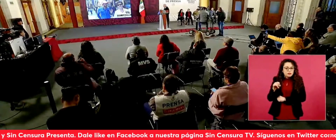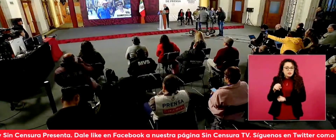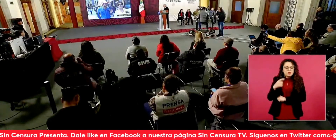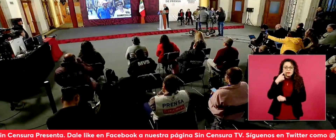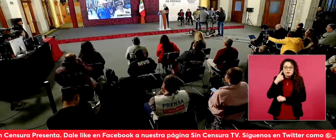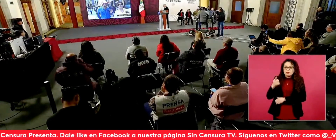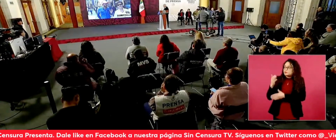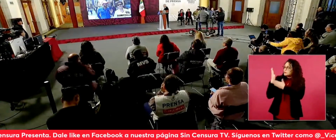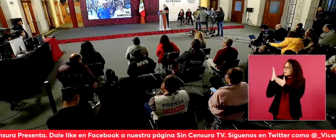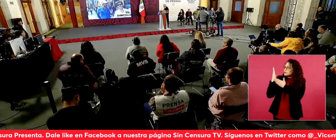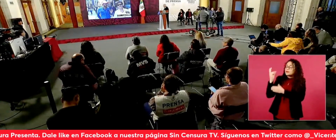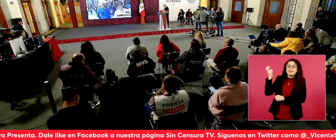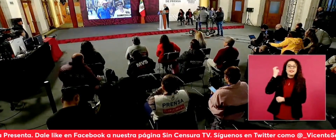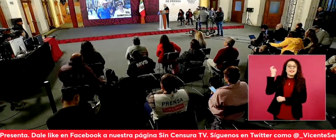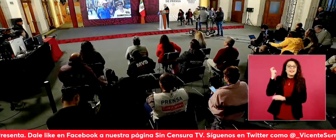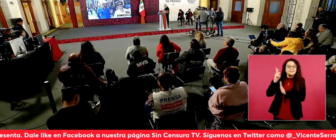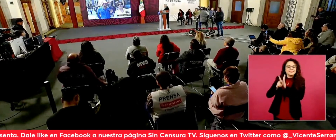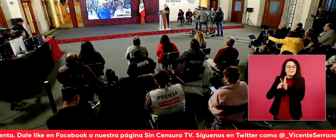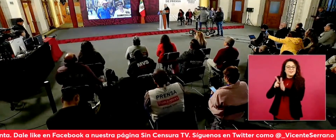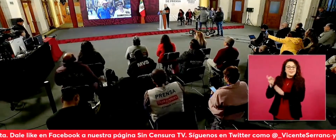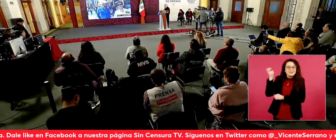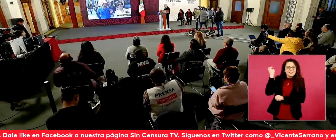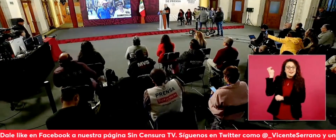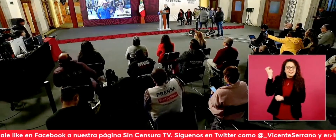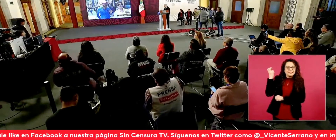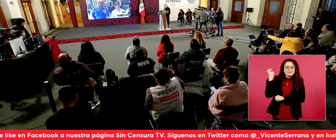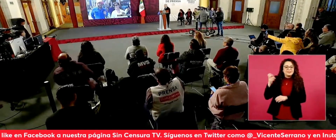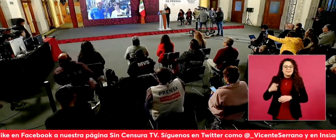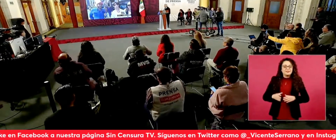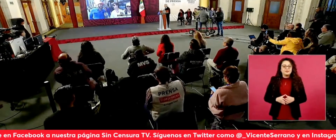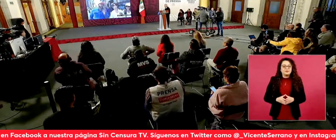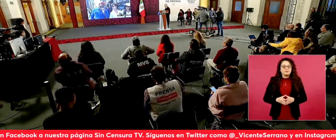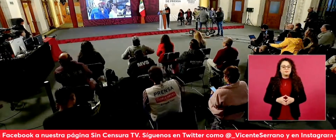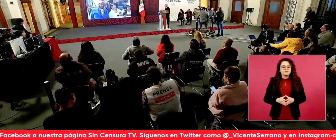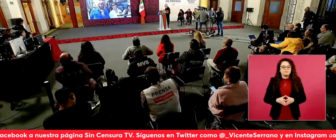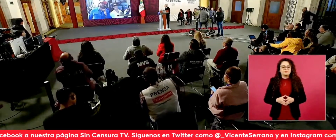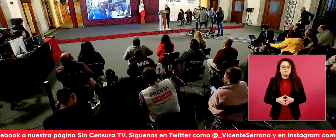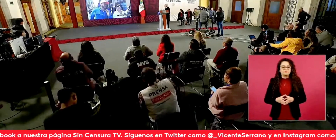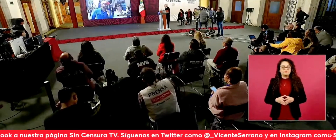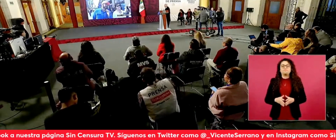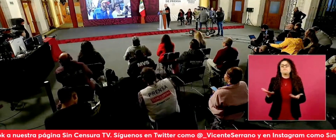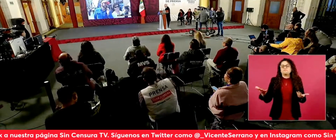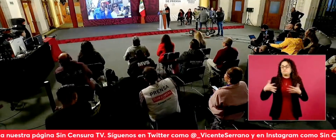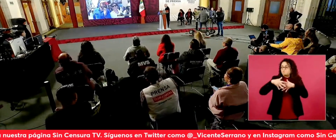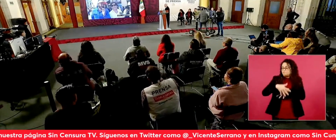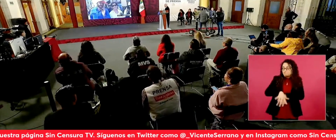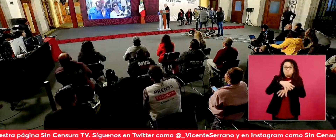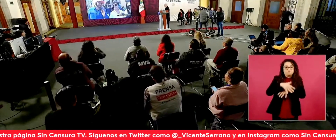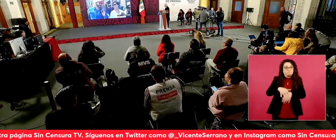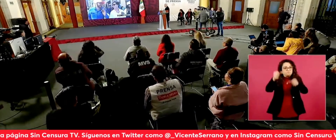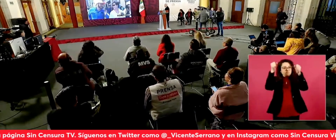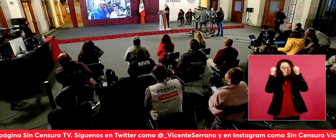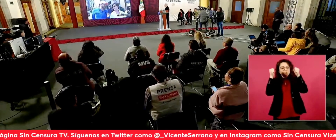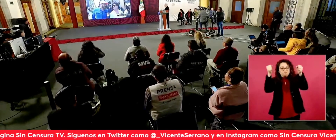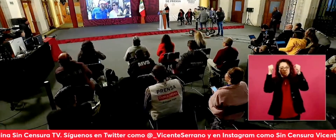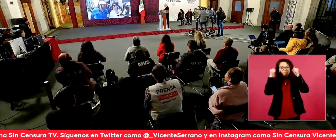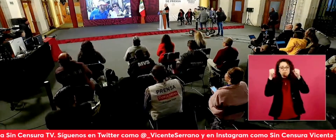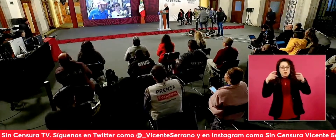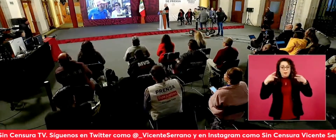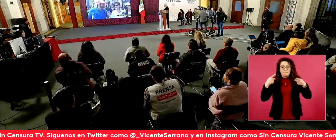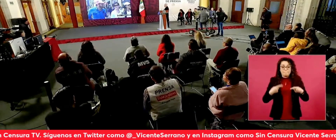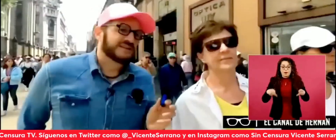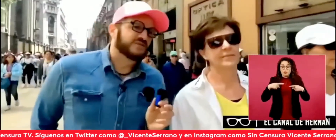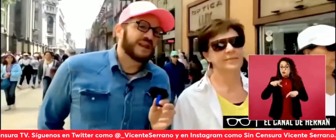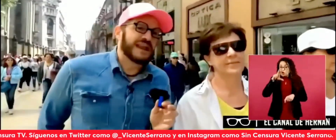Yo creo que este es. A ver, ponlo. Es que yo veo que las marchas de la gente que no está a favor de